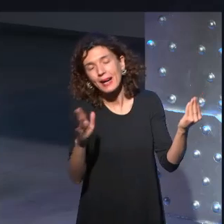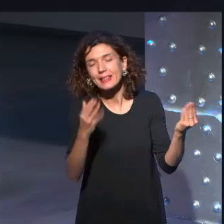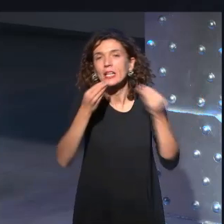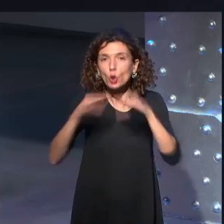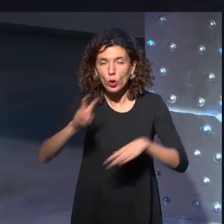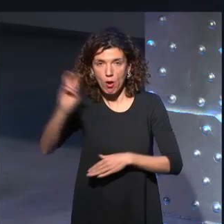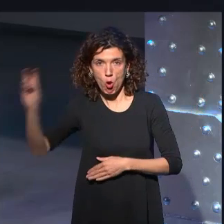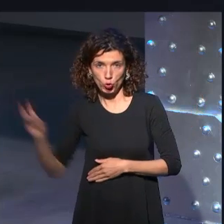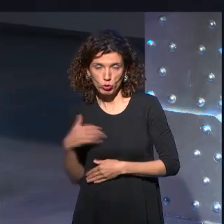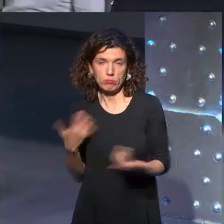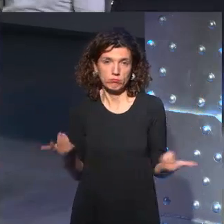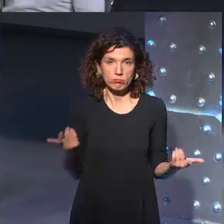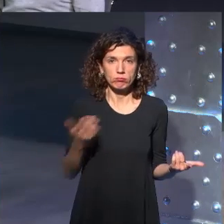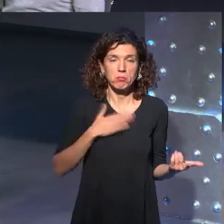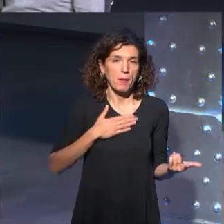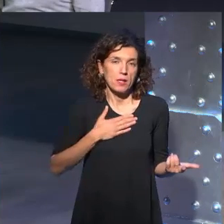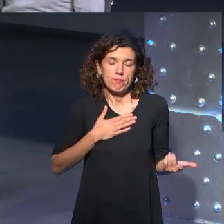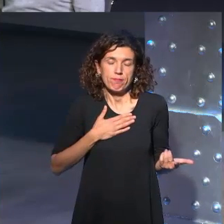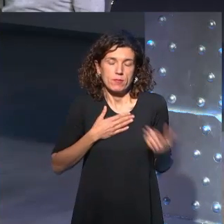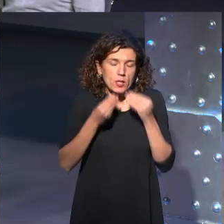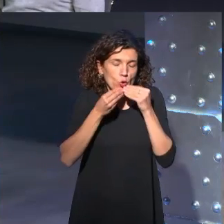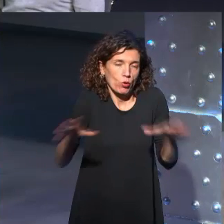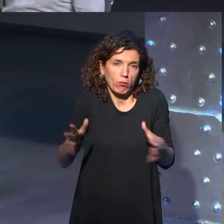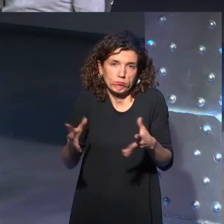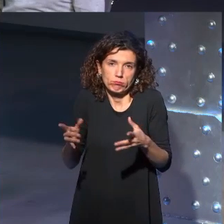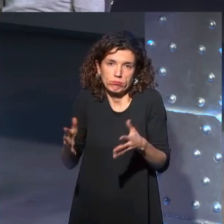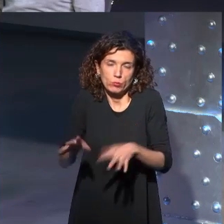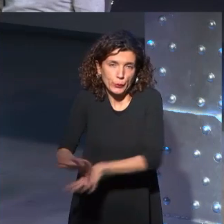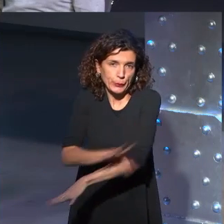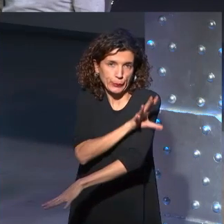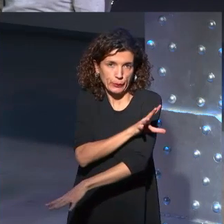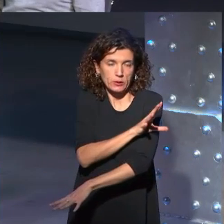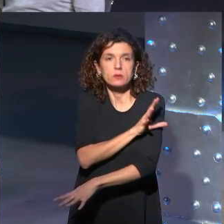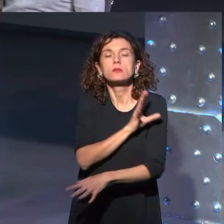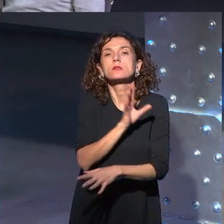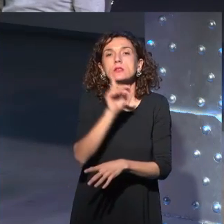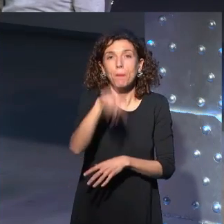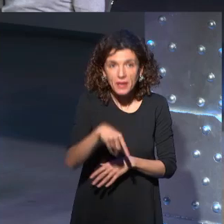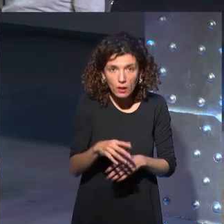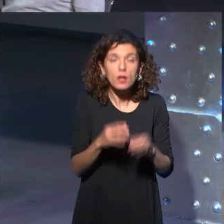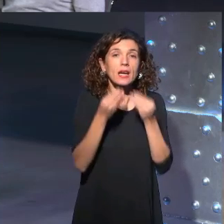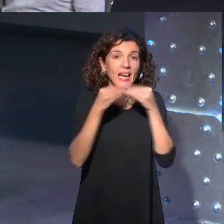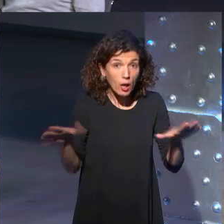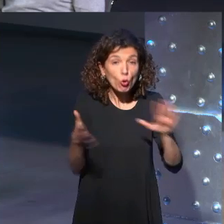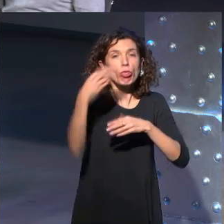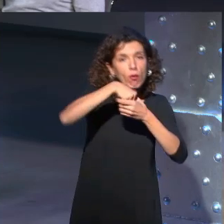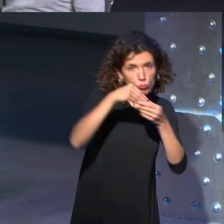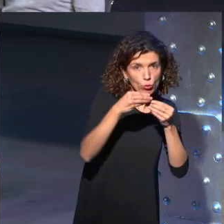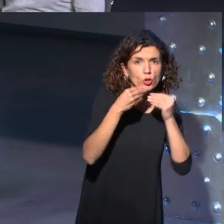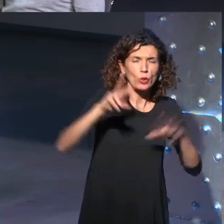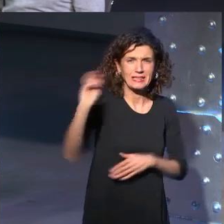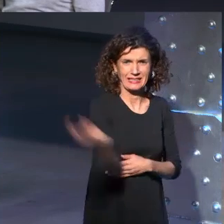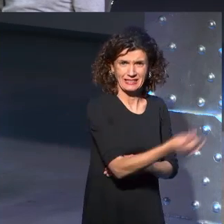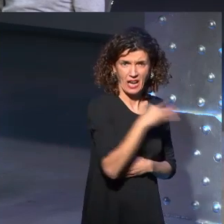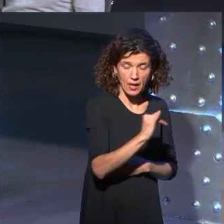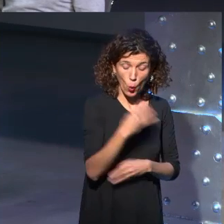que para mí son apasionantes y que entran un poco a capón en el relato, que